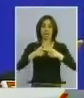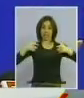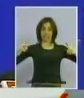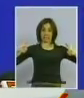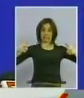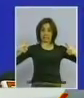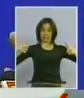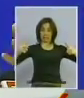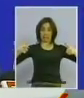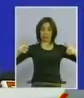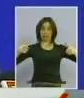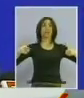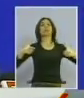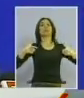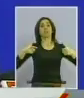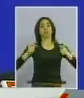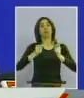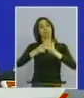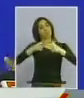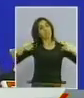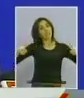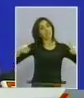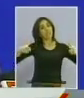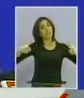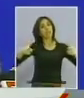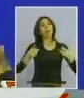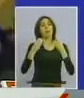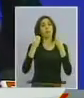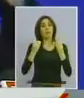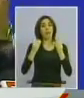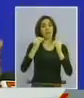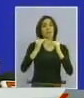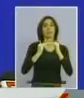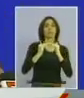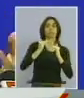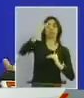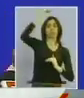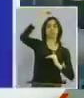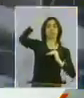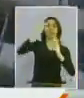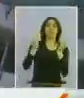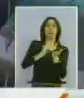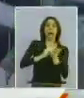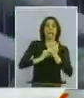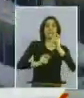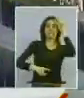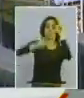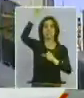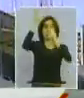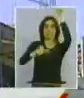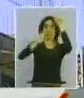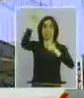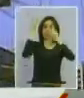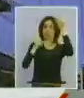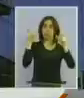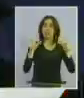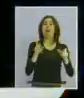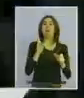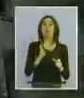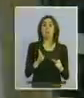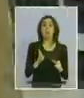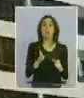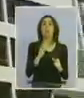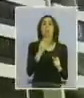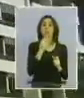lados digamos, crecer bien en extensión, debe crecer bien hacia arriba en altura, en densificación en altura, y debe